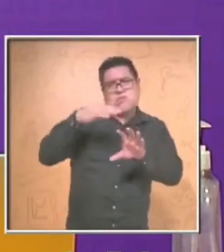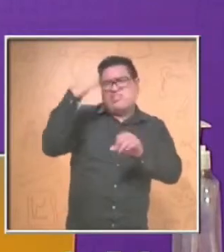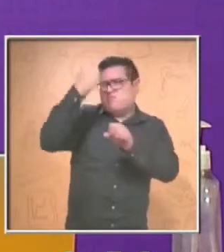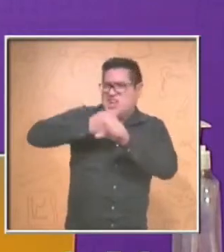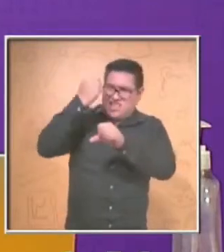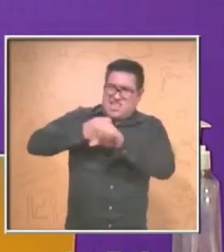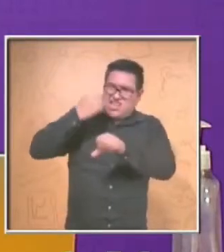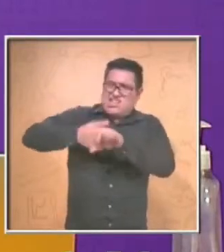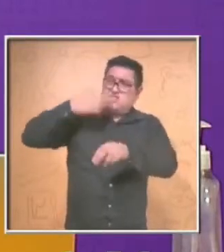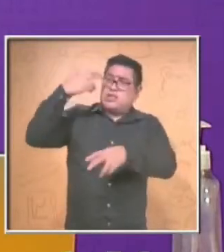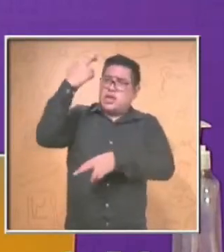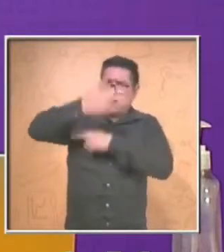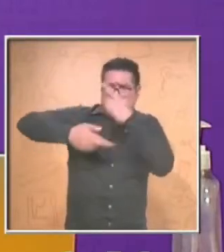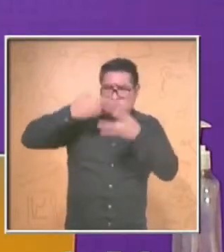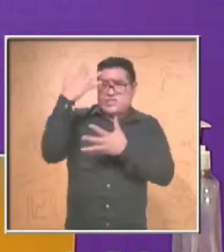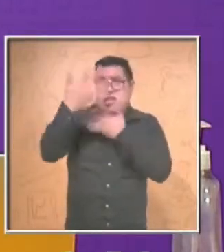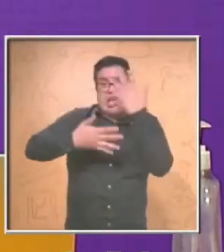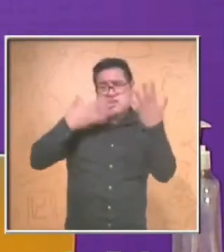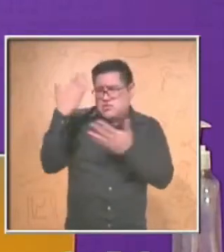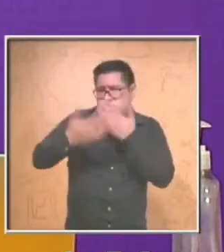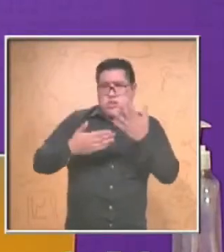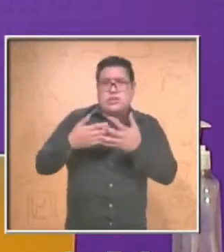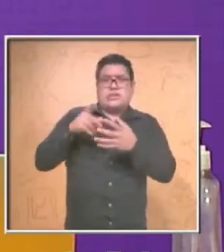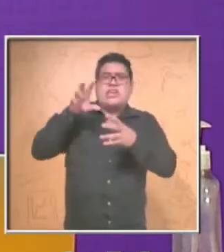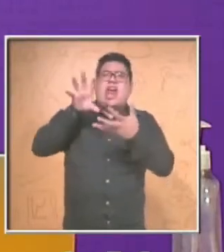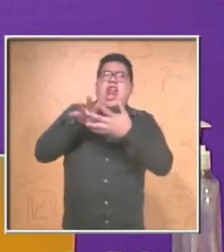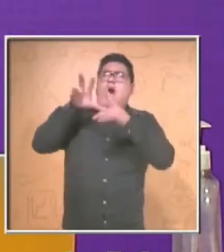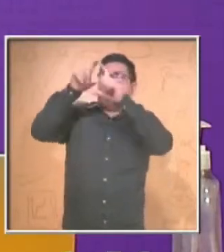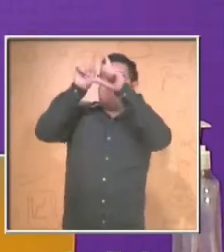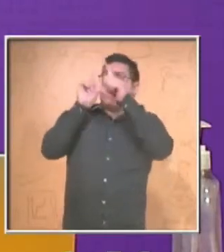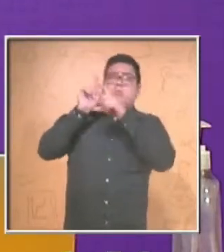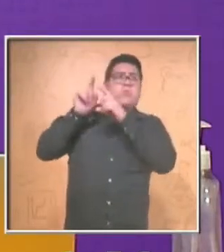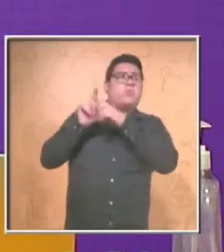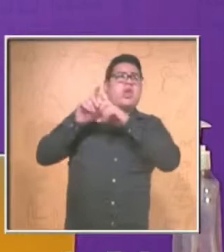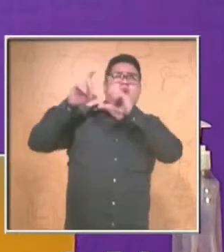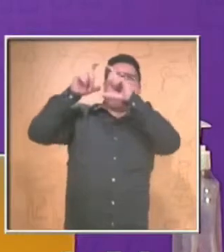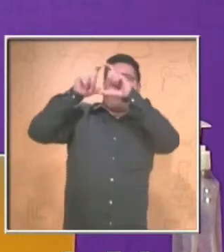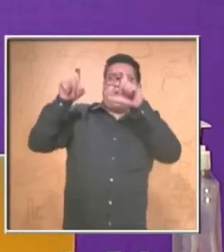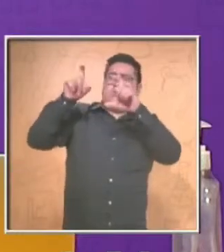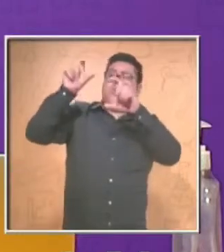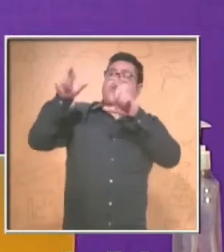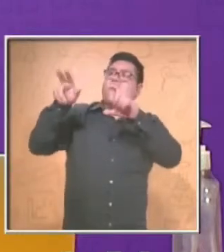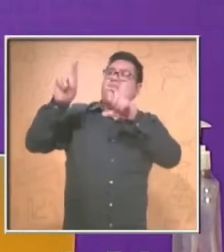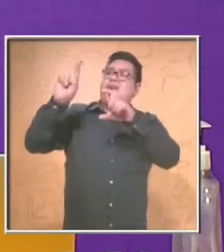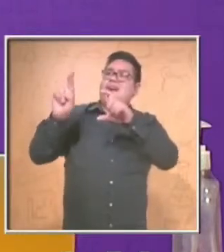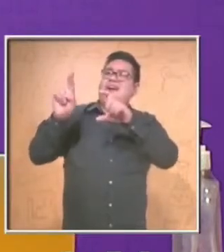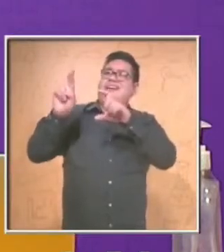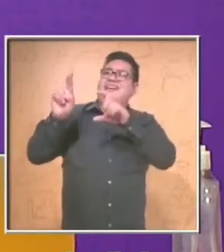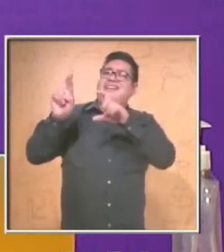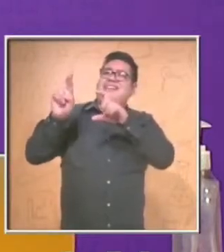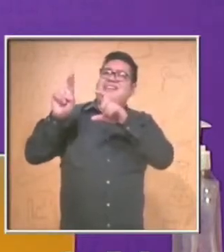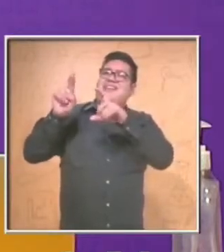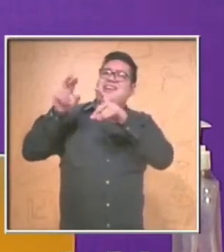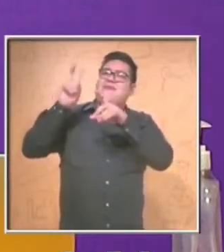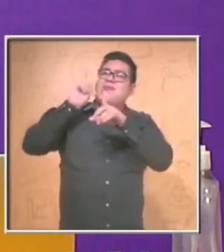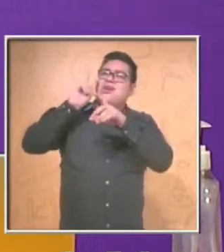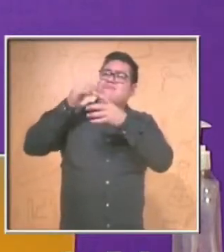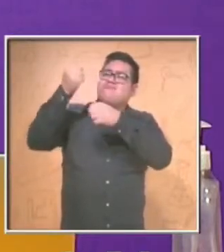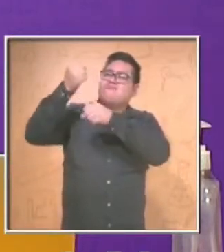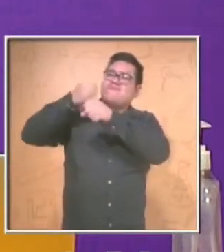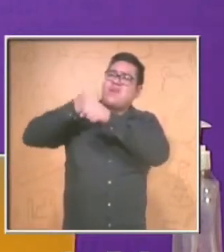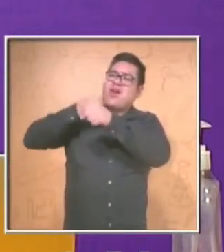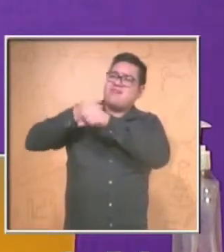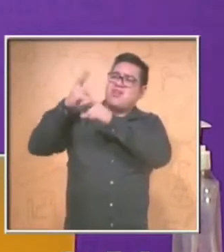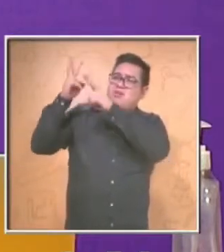que tengas a bien recuperar el código QR que ponemos en pantalla y con ese código QR vayas a un cuaderno de actividades donde